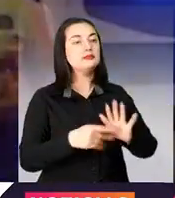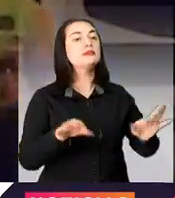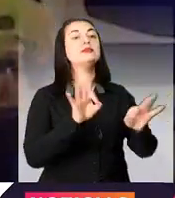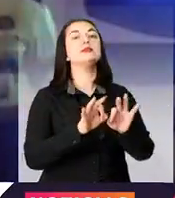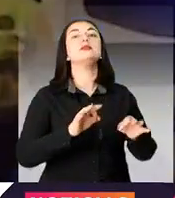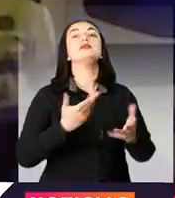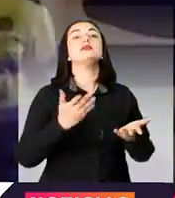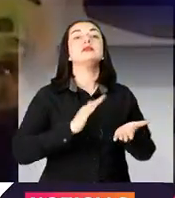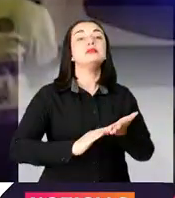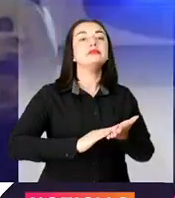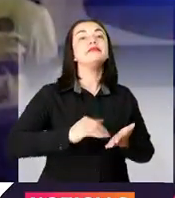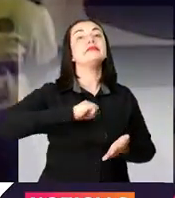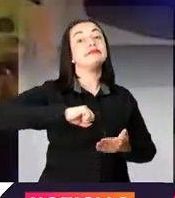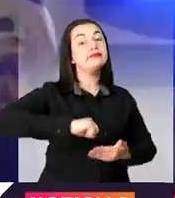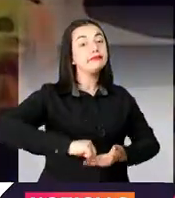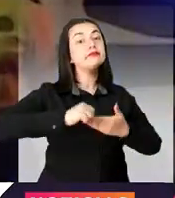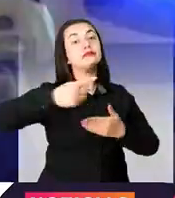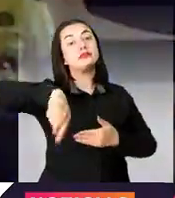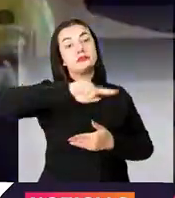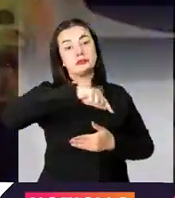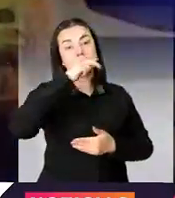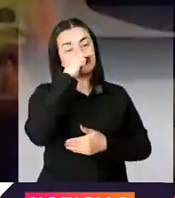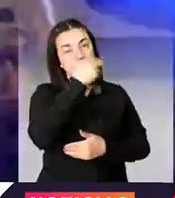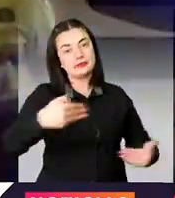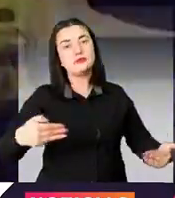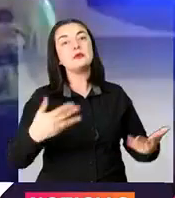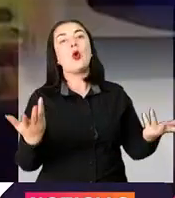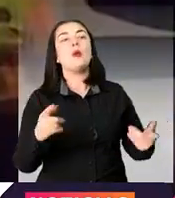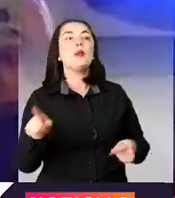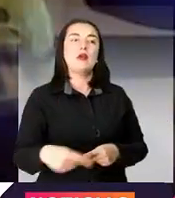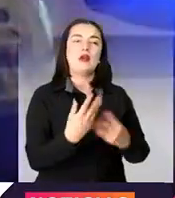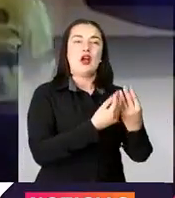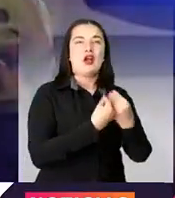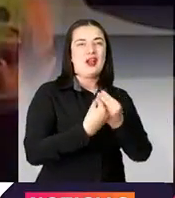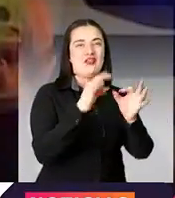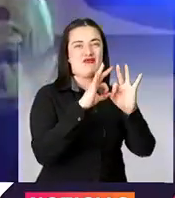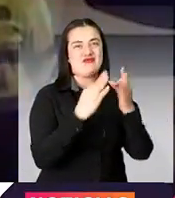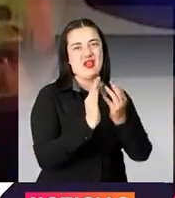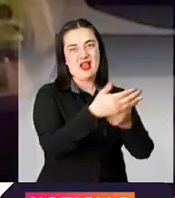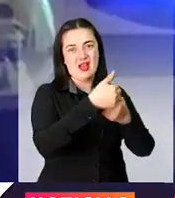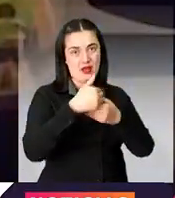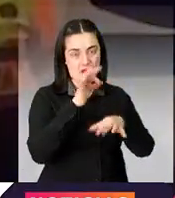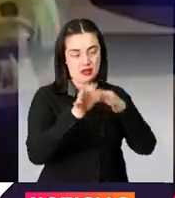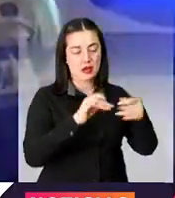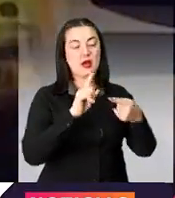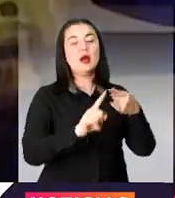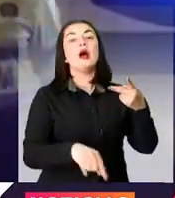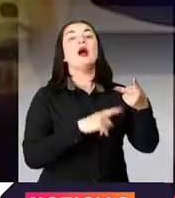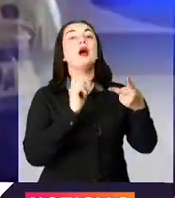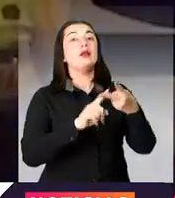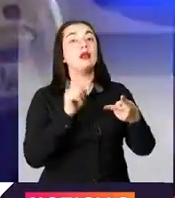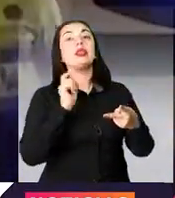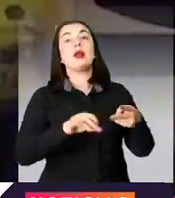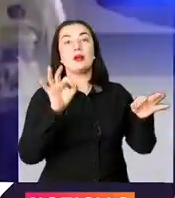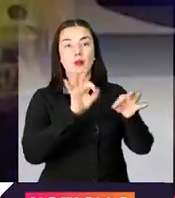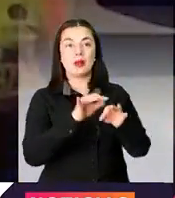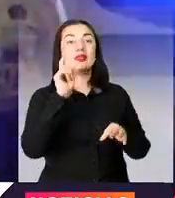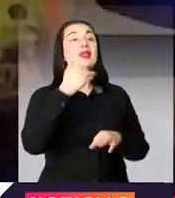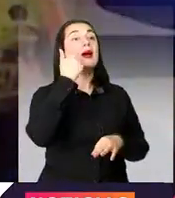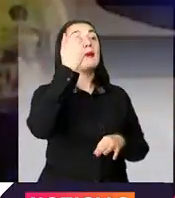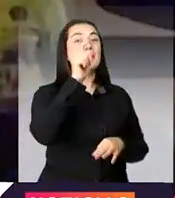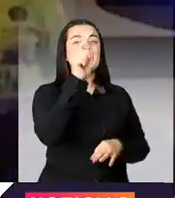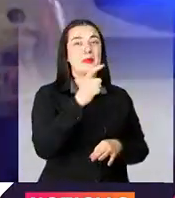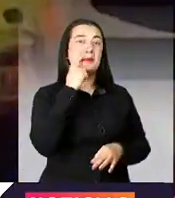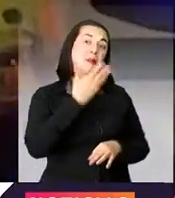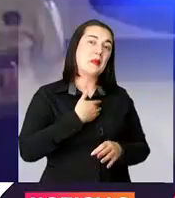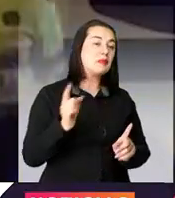la resarción de los derechos de estos menores a través de la comisaría de familia. De igual forma, debe presentarse el adulto responsable. De no